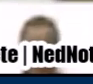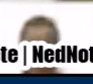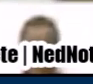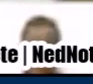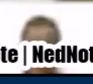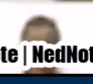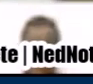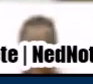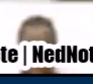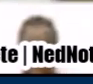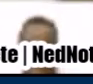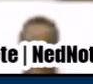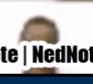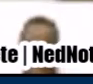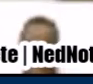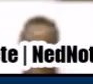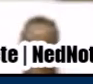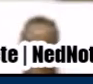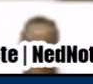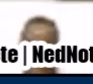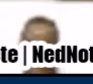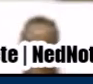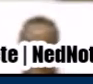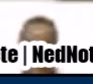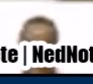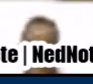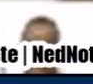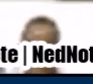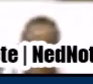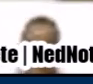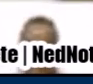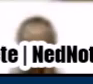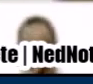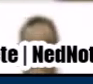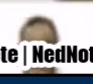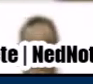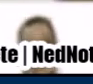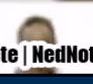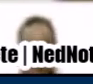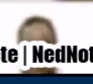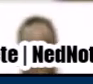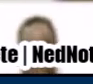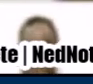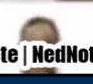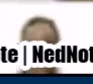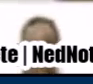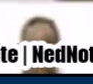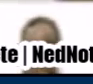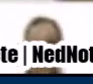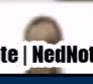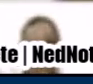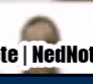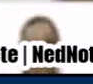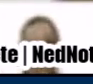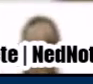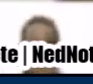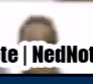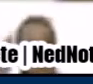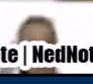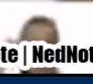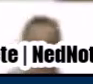iban a resolverse el problema. Que con esto, y a lo mejor si se complicaba la cosa electoralmente en la región,